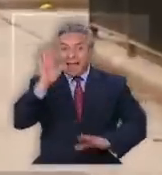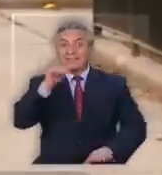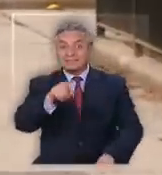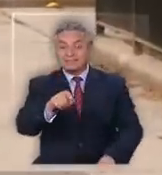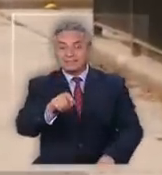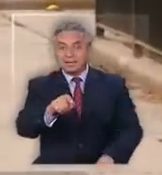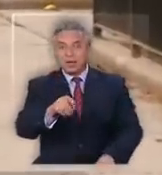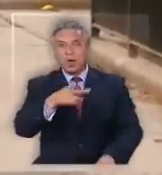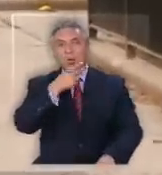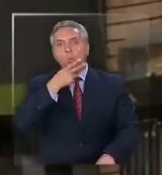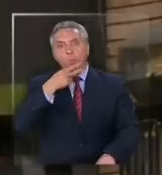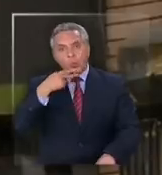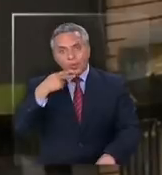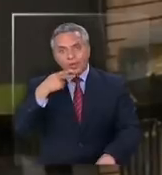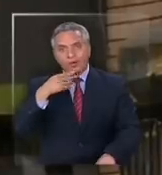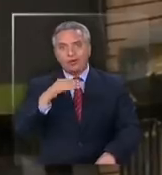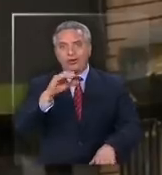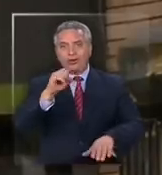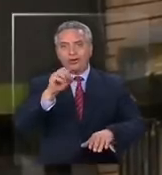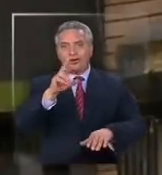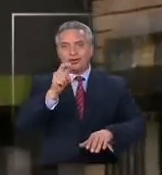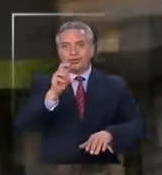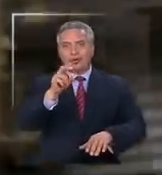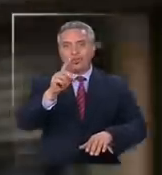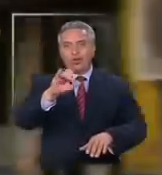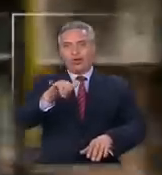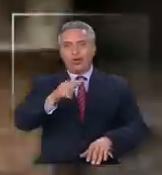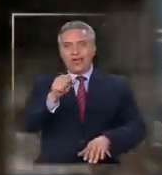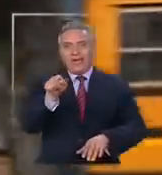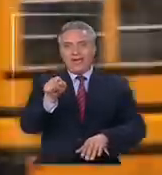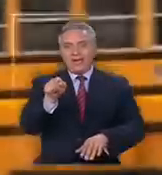judío-ortodoxa antivacunas.